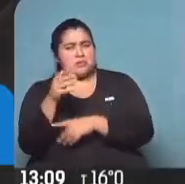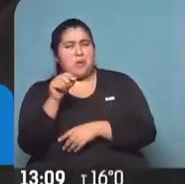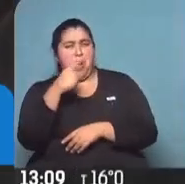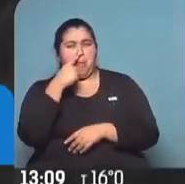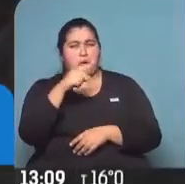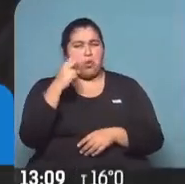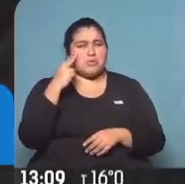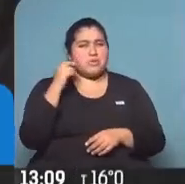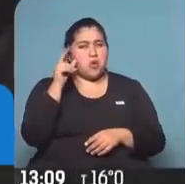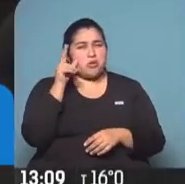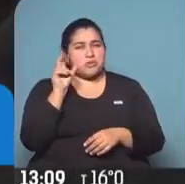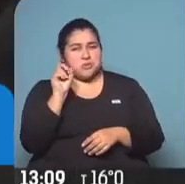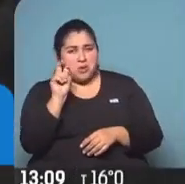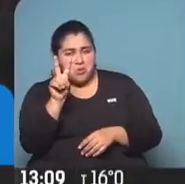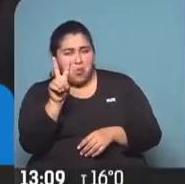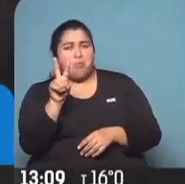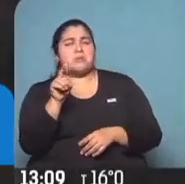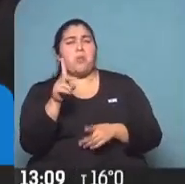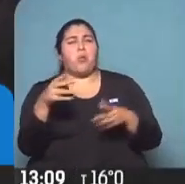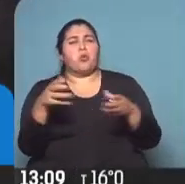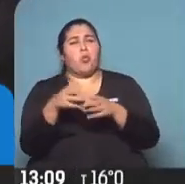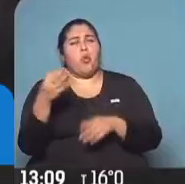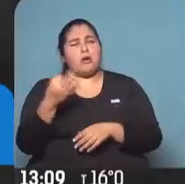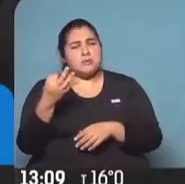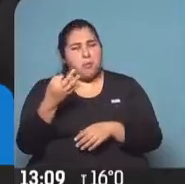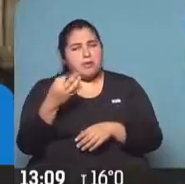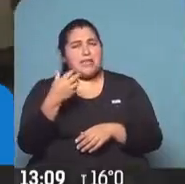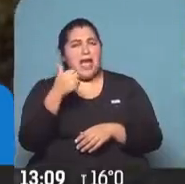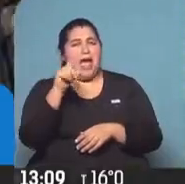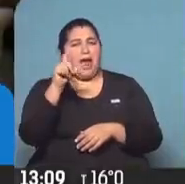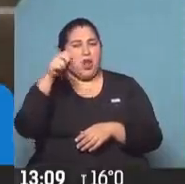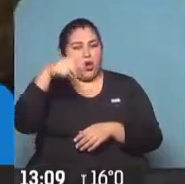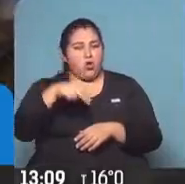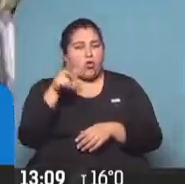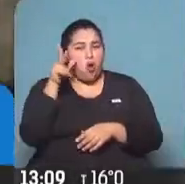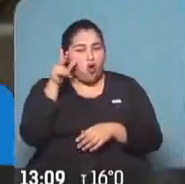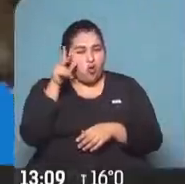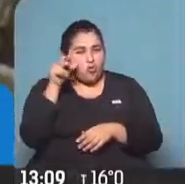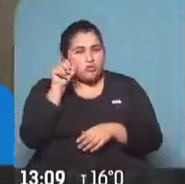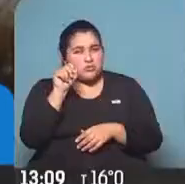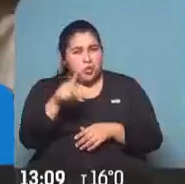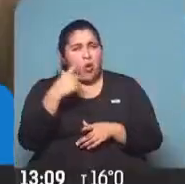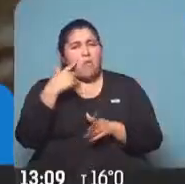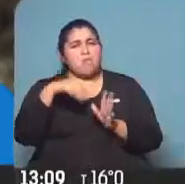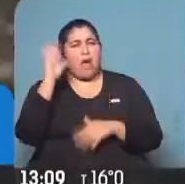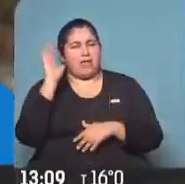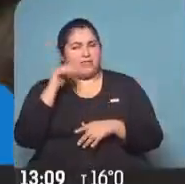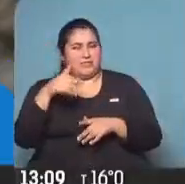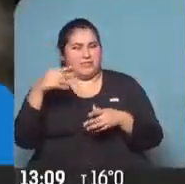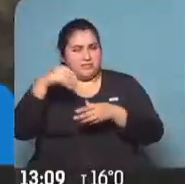1982 sobre la base del equipo especial halcón 8 tuvo su bautismo de fuego durante la guerra de